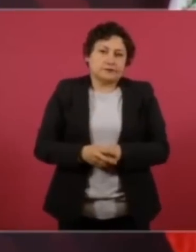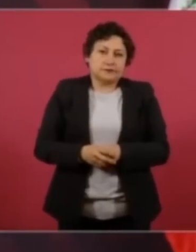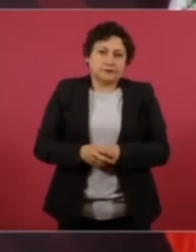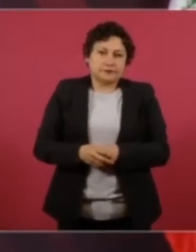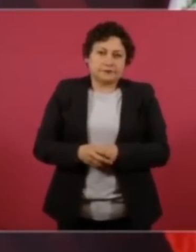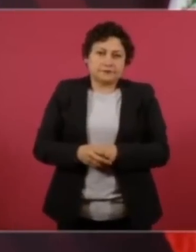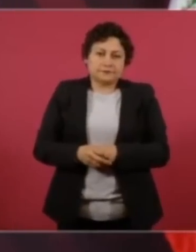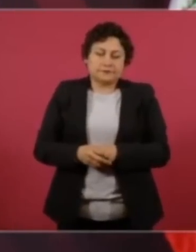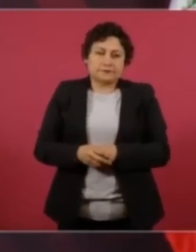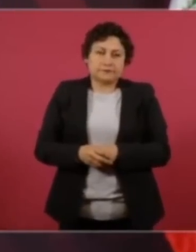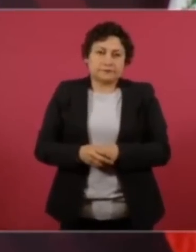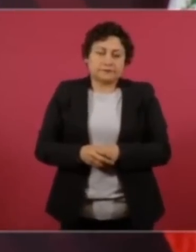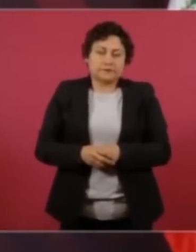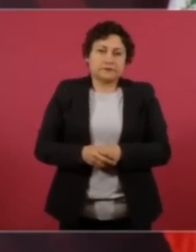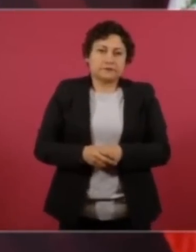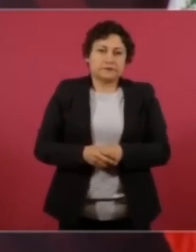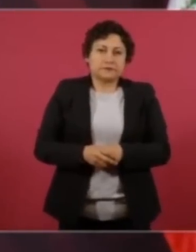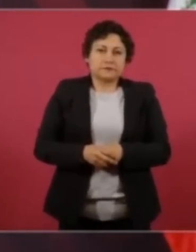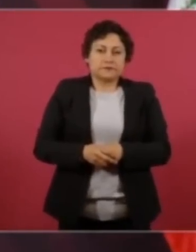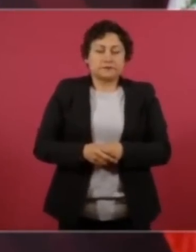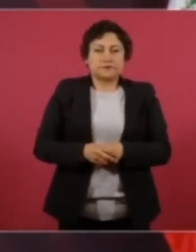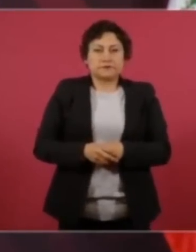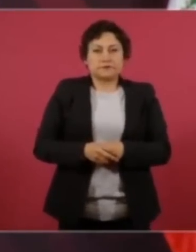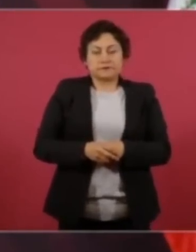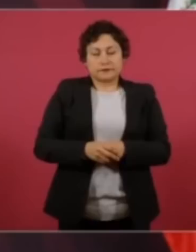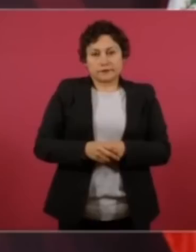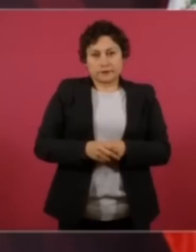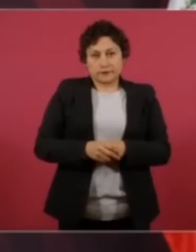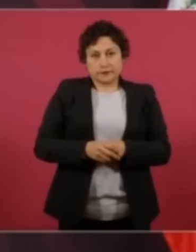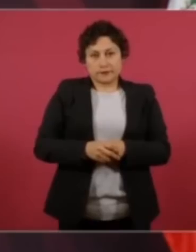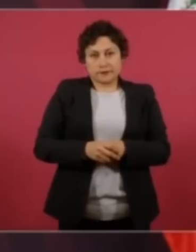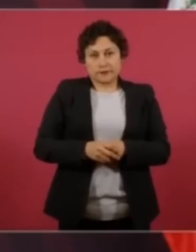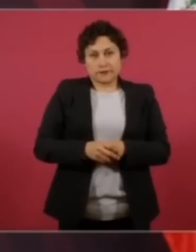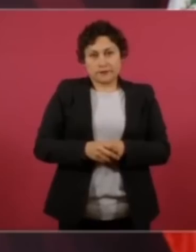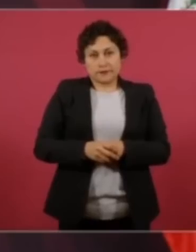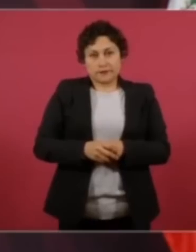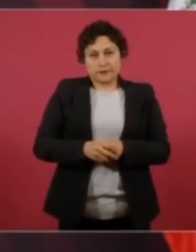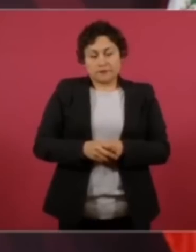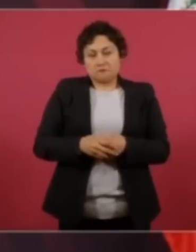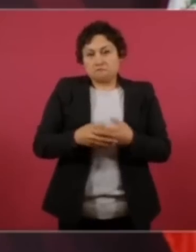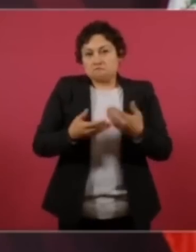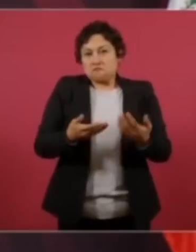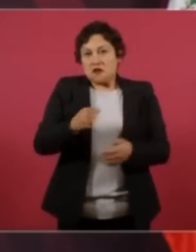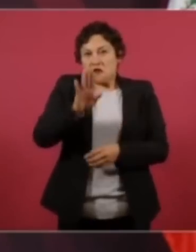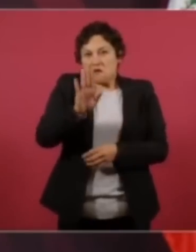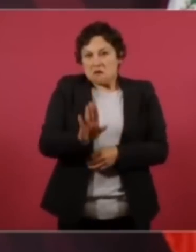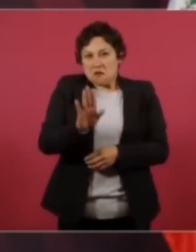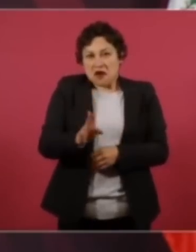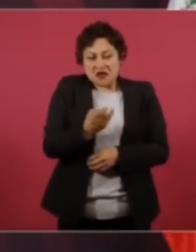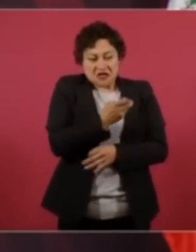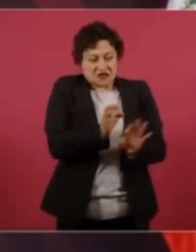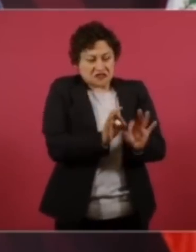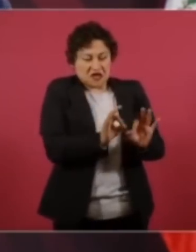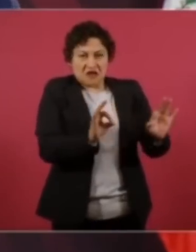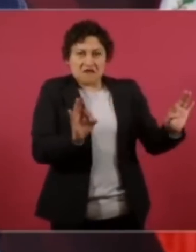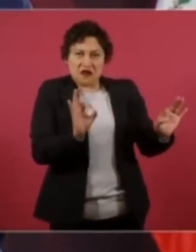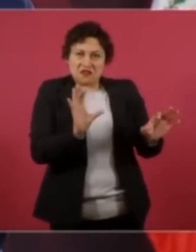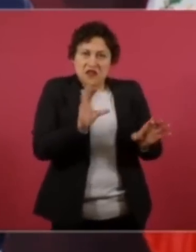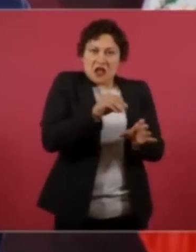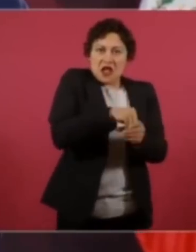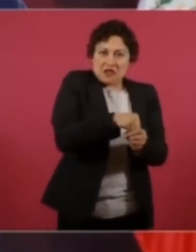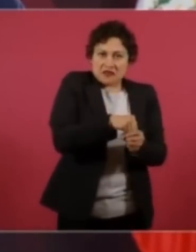la concepción de la sociología, de la política, de la filosofía, de